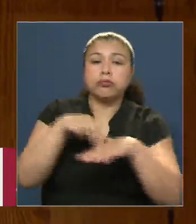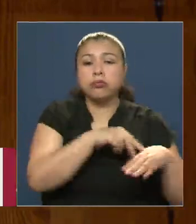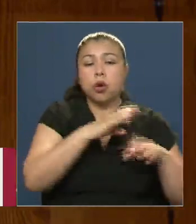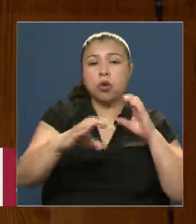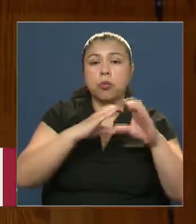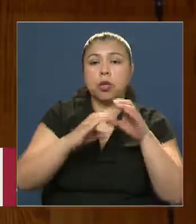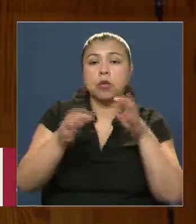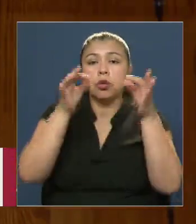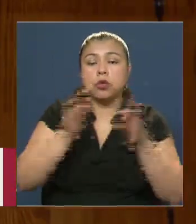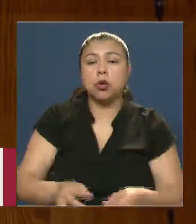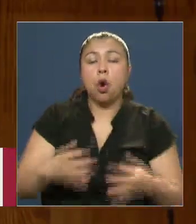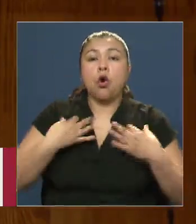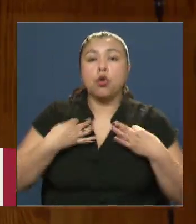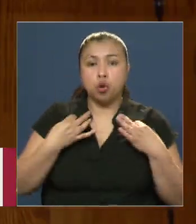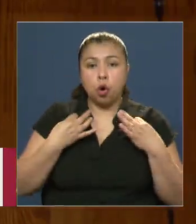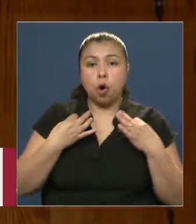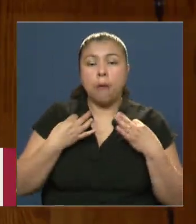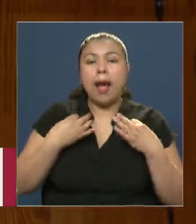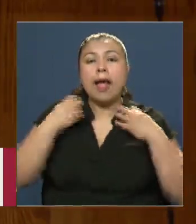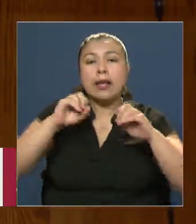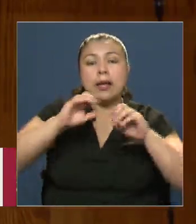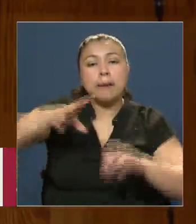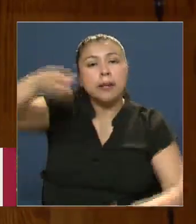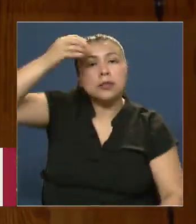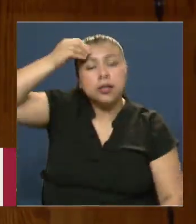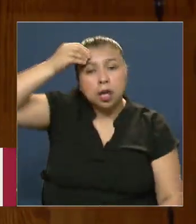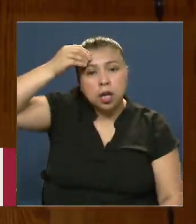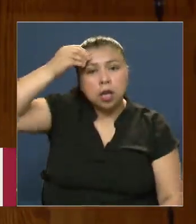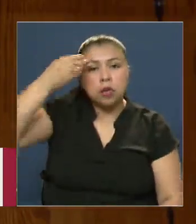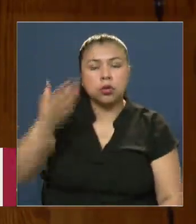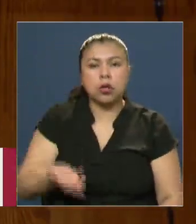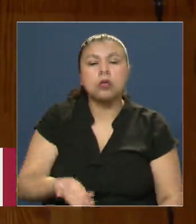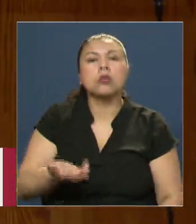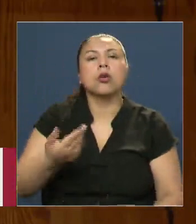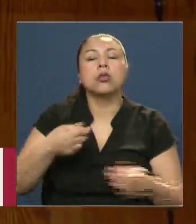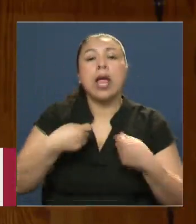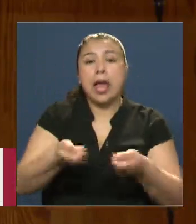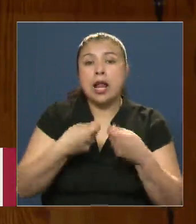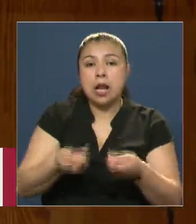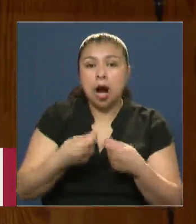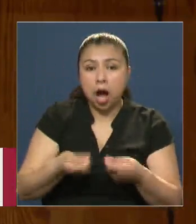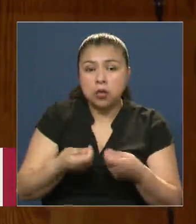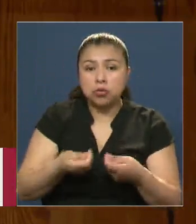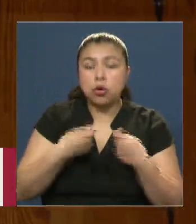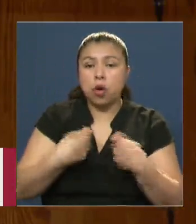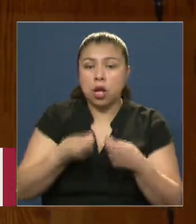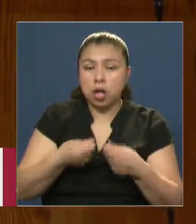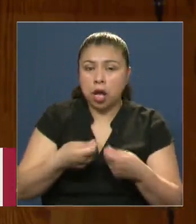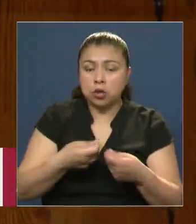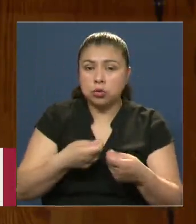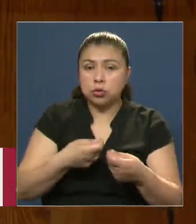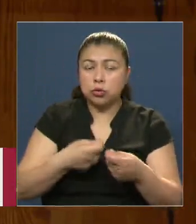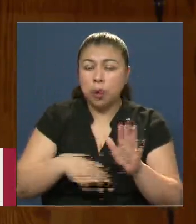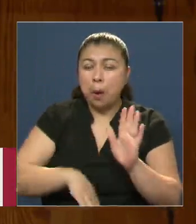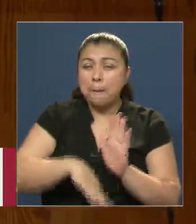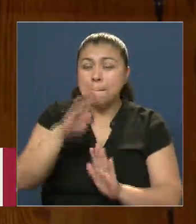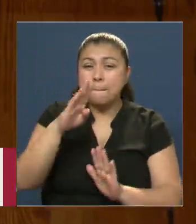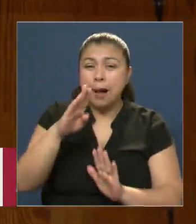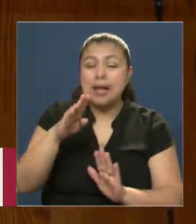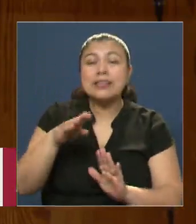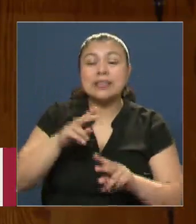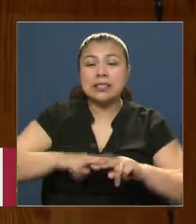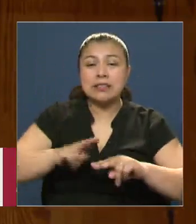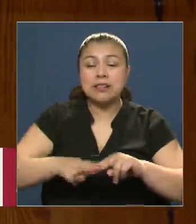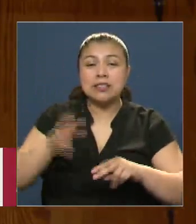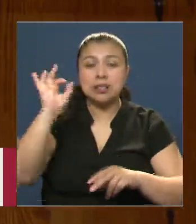y seguridad, vestuario y capacitación. En cuanto a la imputación al gasto, el mayor gasto fiscal que